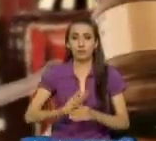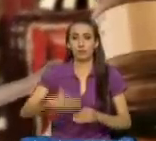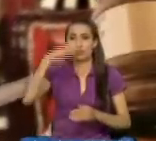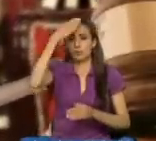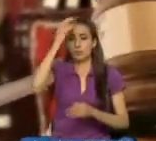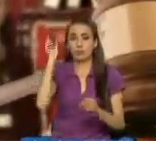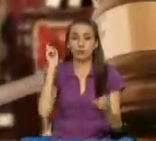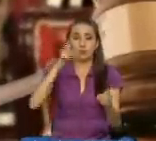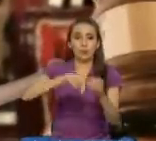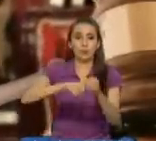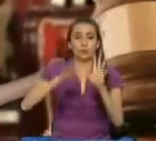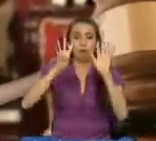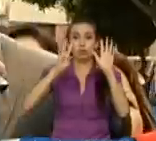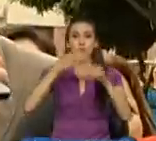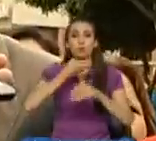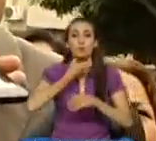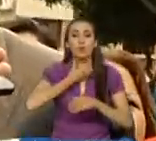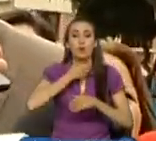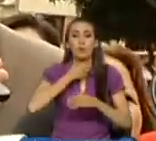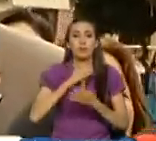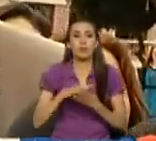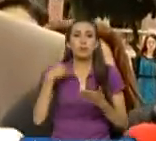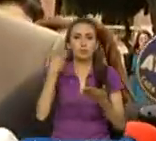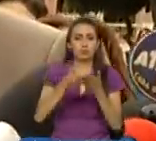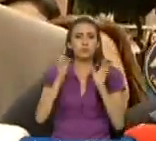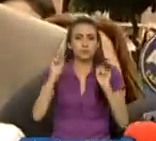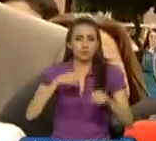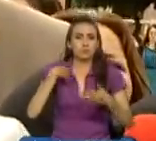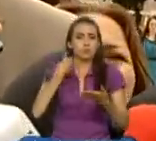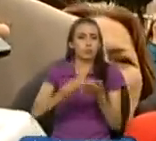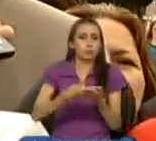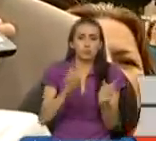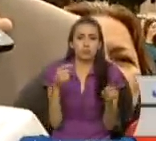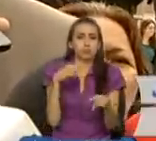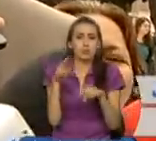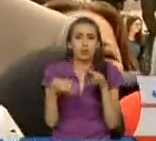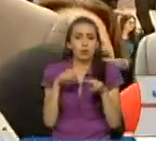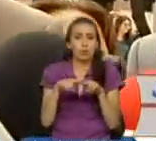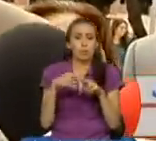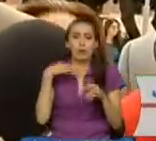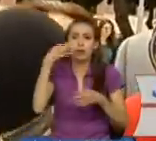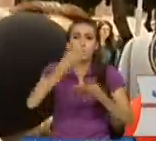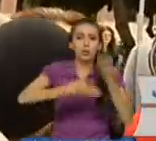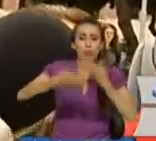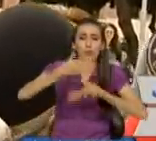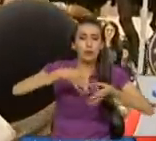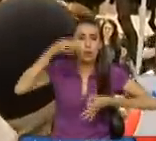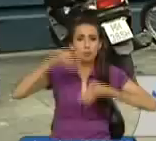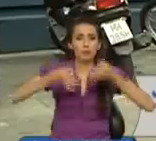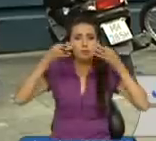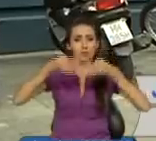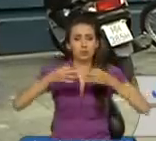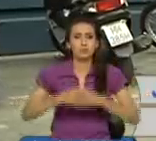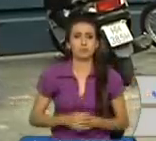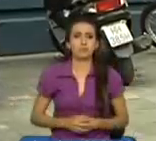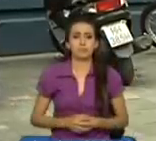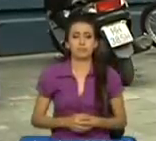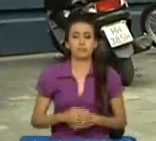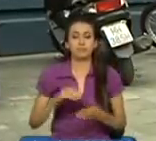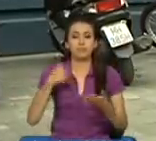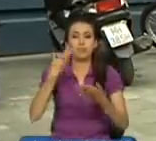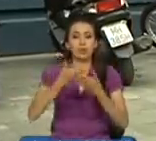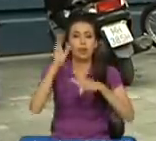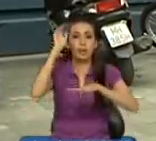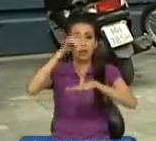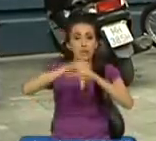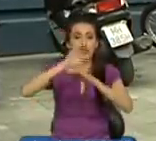glas acudirá el 9 de agosto y acudiré todas las veces que me que me llamen a declarar a cooperar con la justicia eso es lo que corresponde se prevé que para la tarde